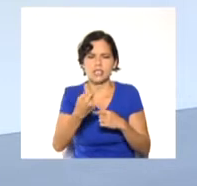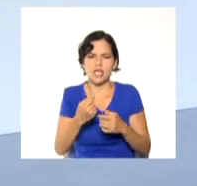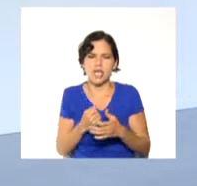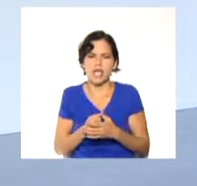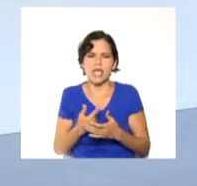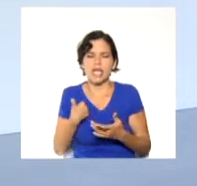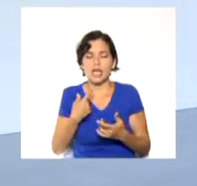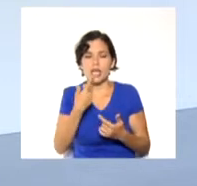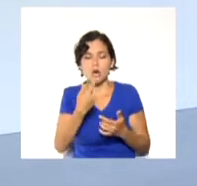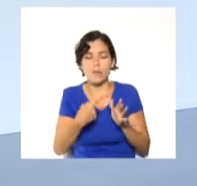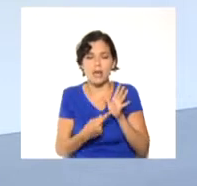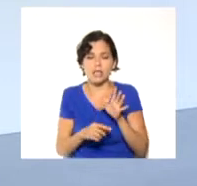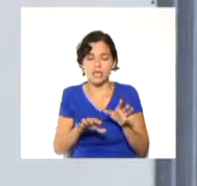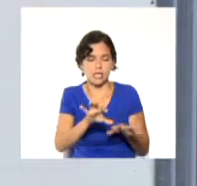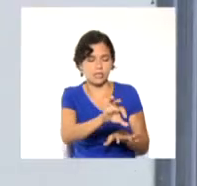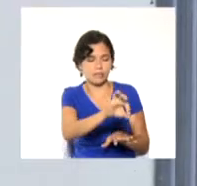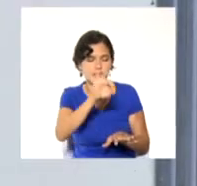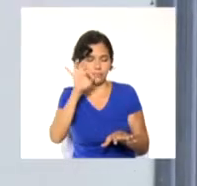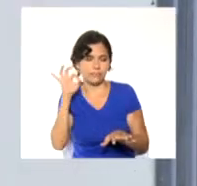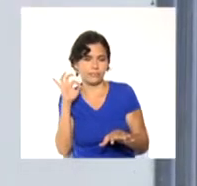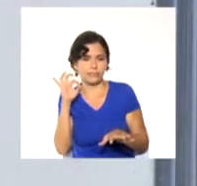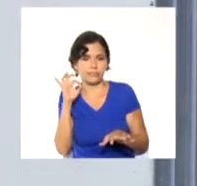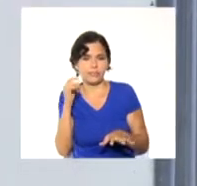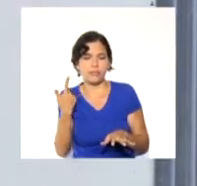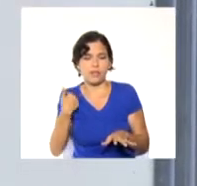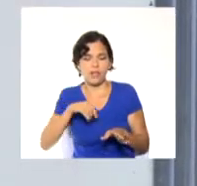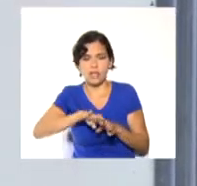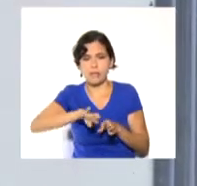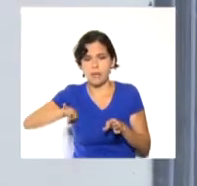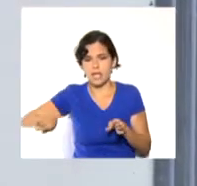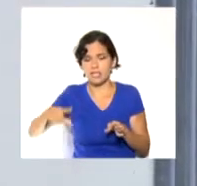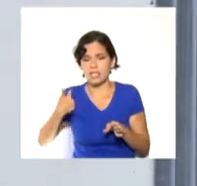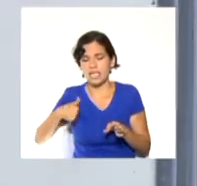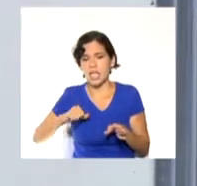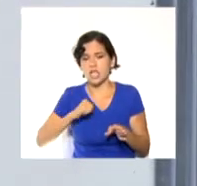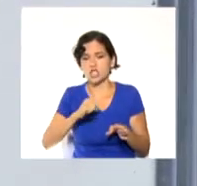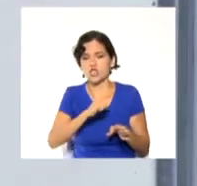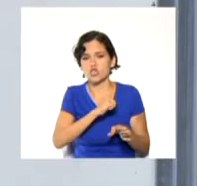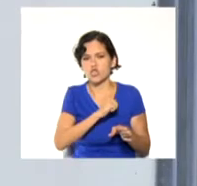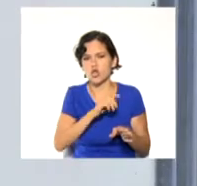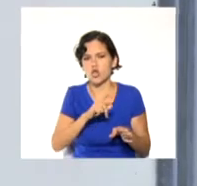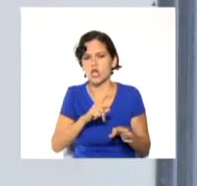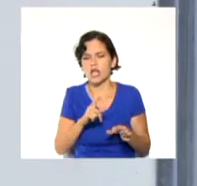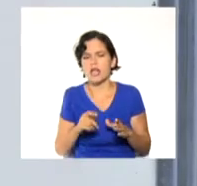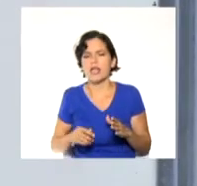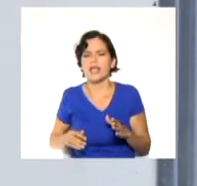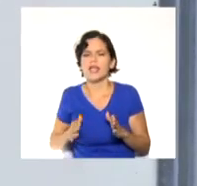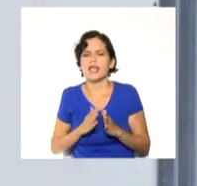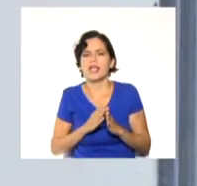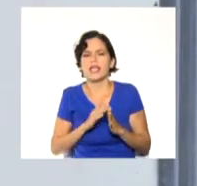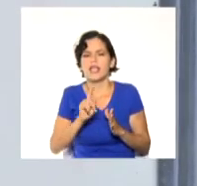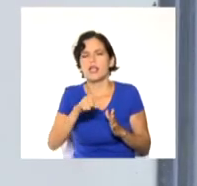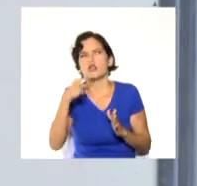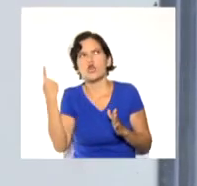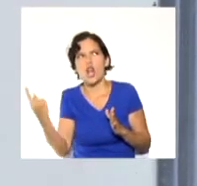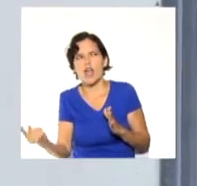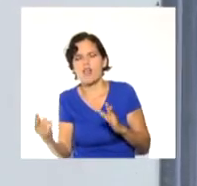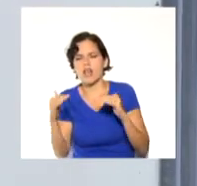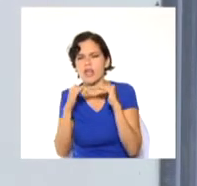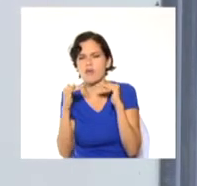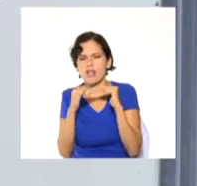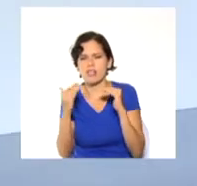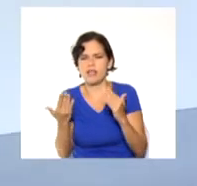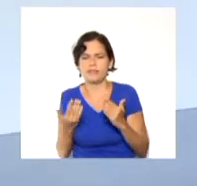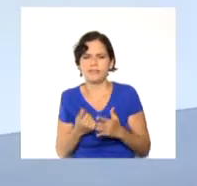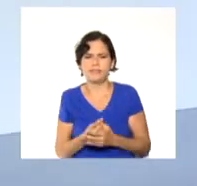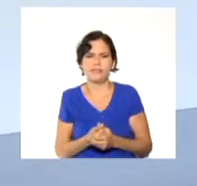nos mandan a despejar, ¿ok?, debe quedar sola en el segundo miembro para luego ocupar